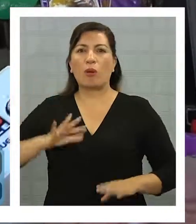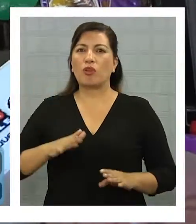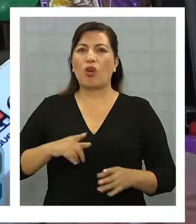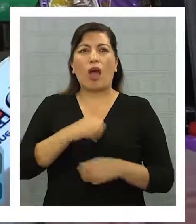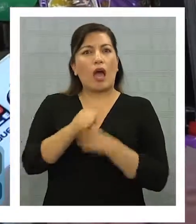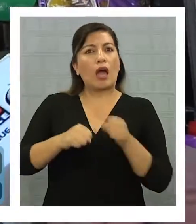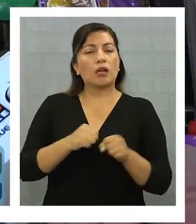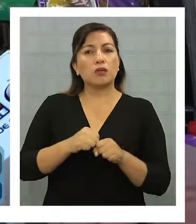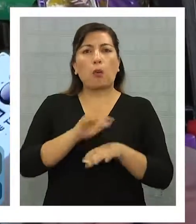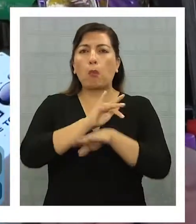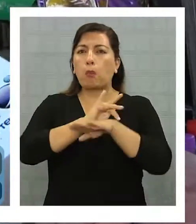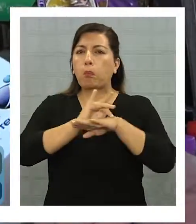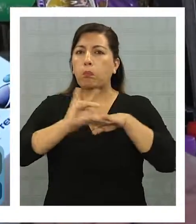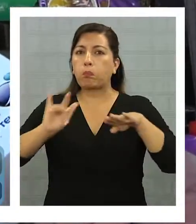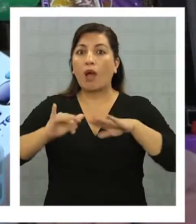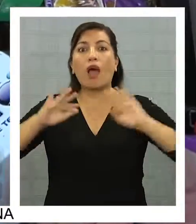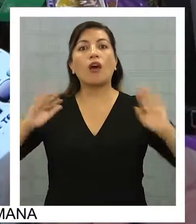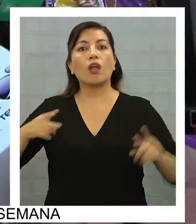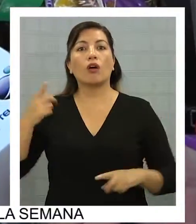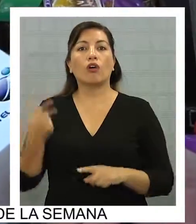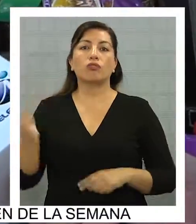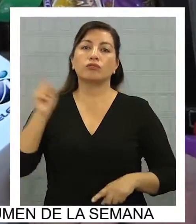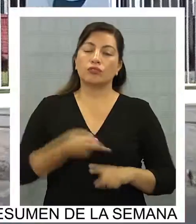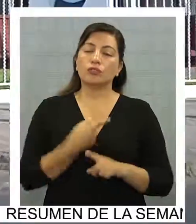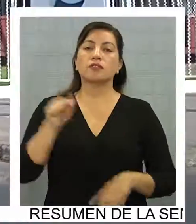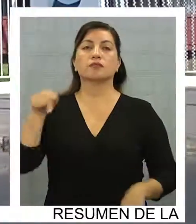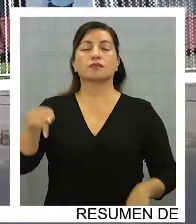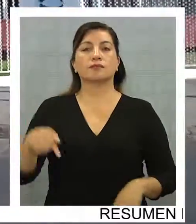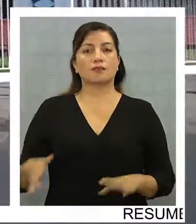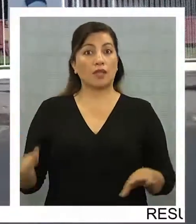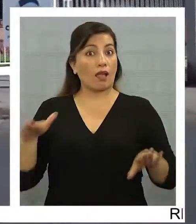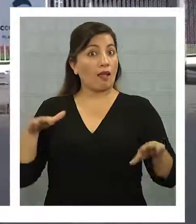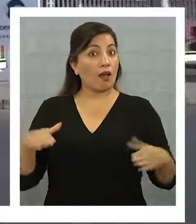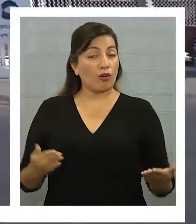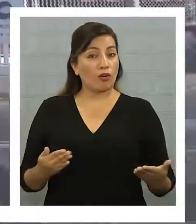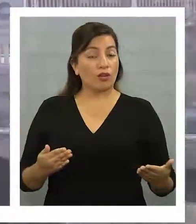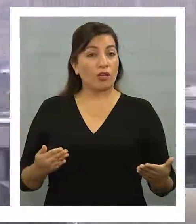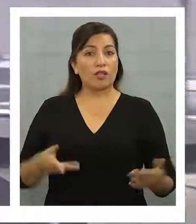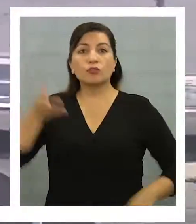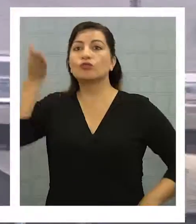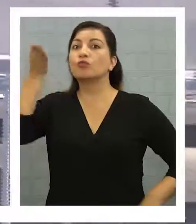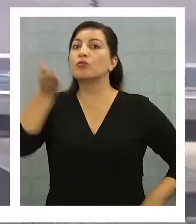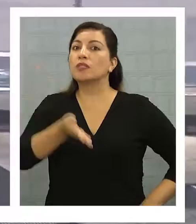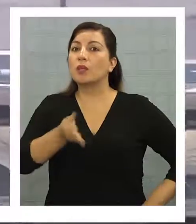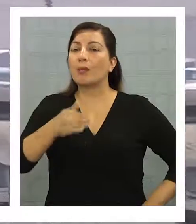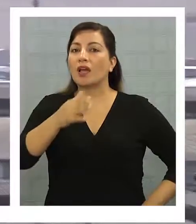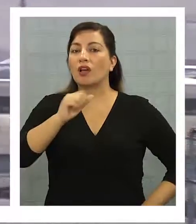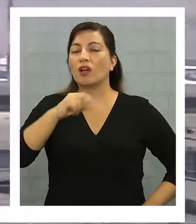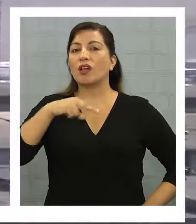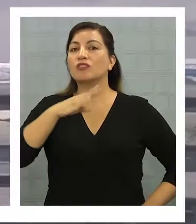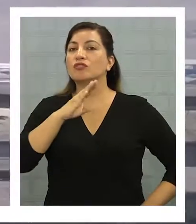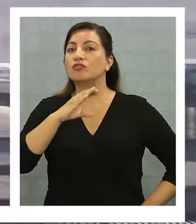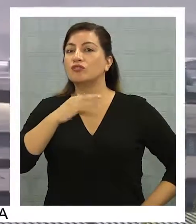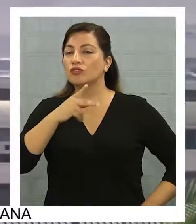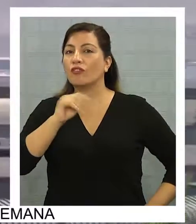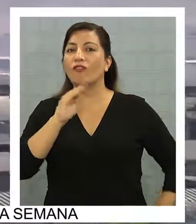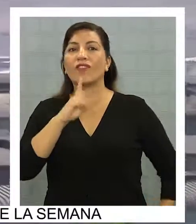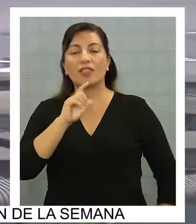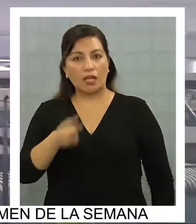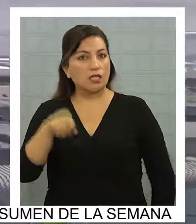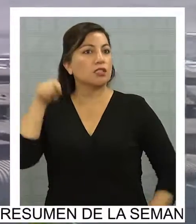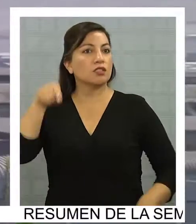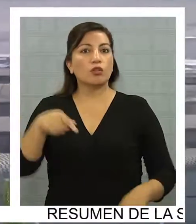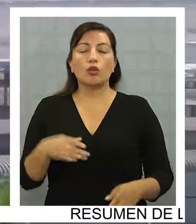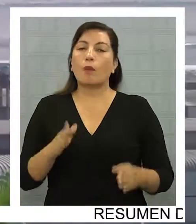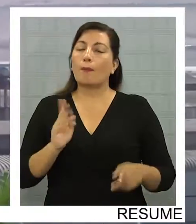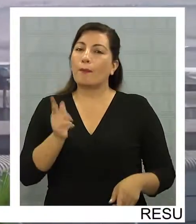tiempo, unos años que pasó esto, y ahora está volviendo nuevamente. Por ahora, la veda de la anchoveta no solo influirá en que los pescados que se